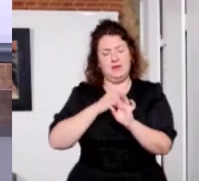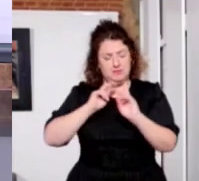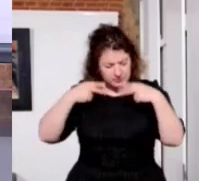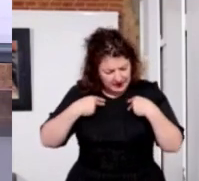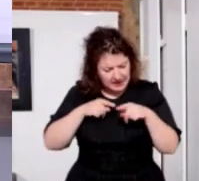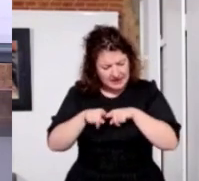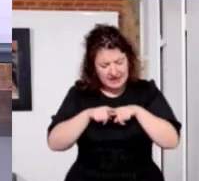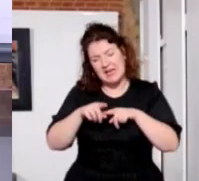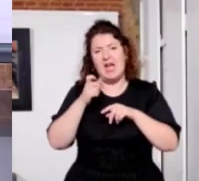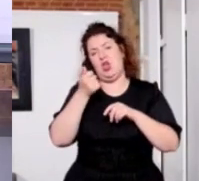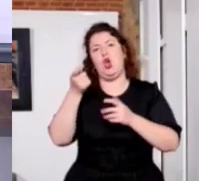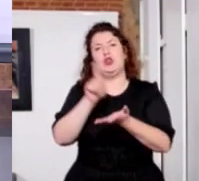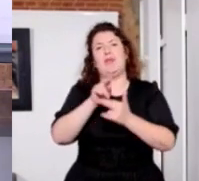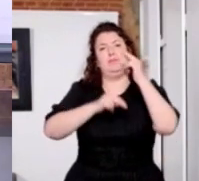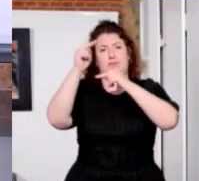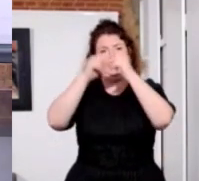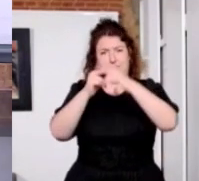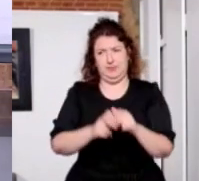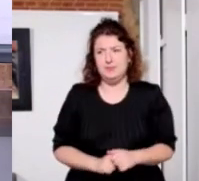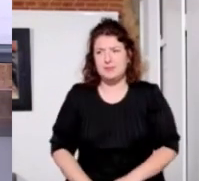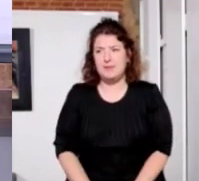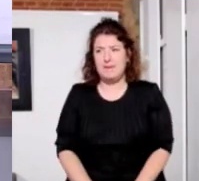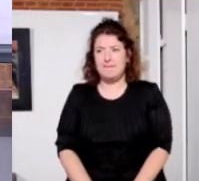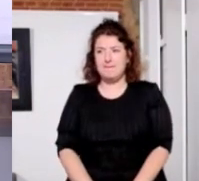una recreación nueva.